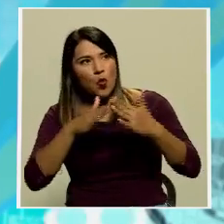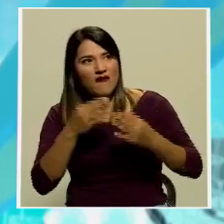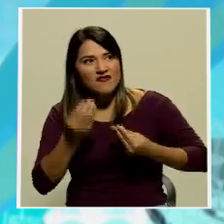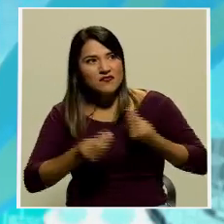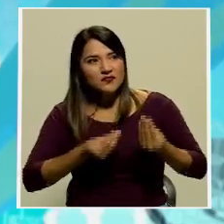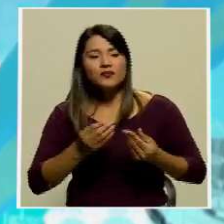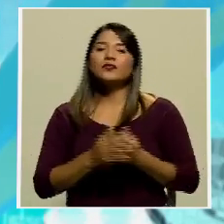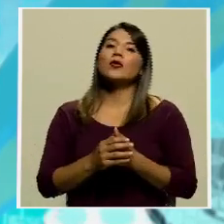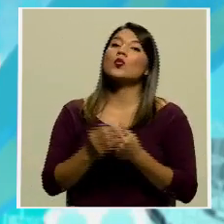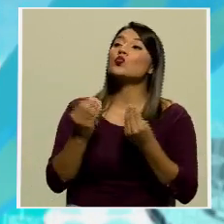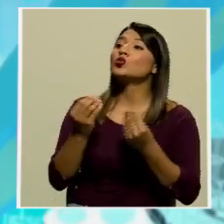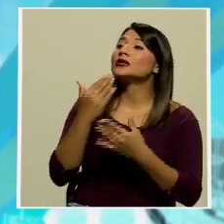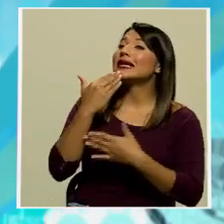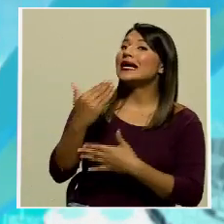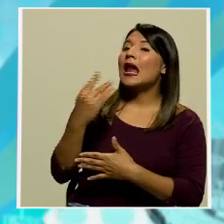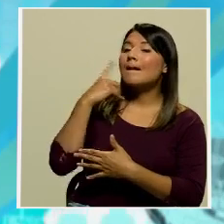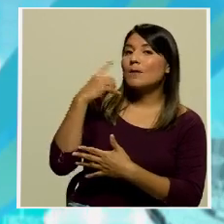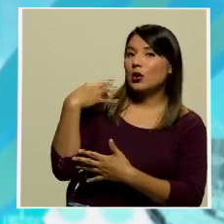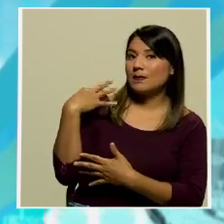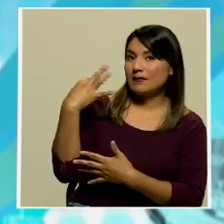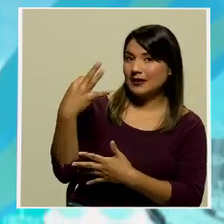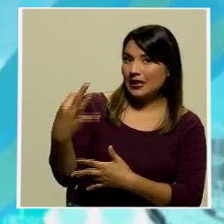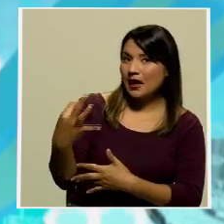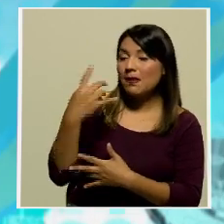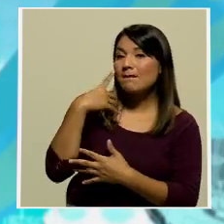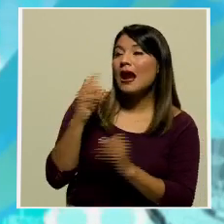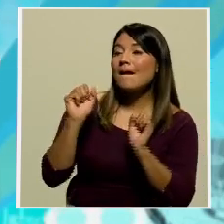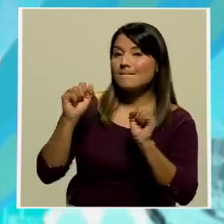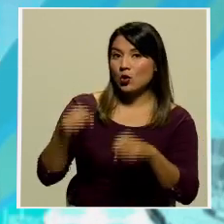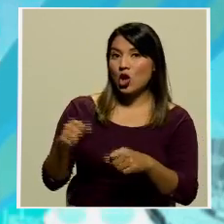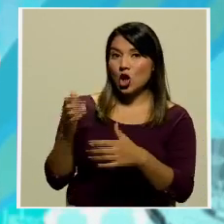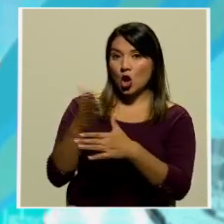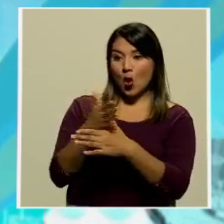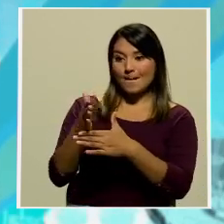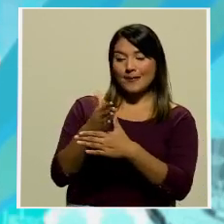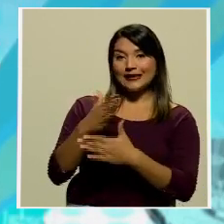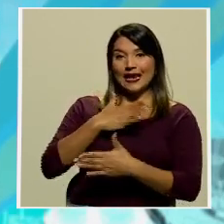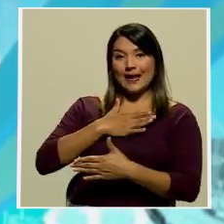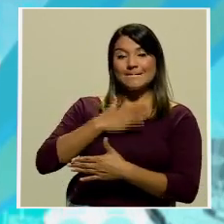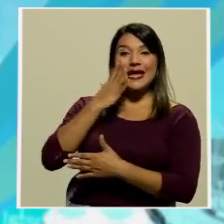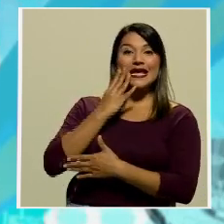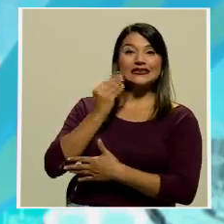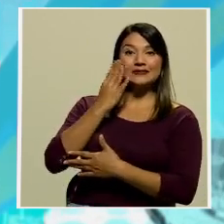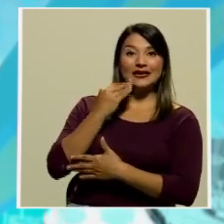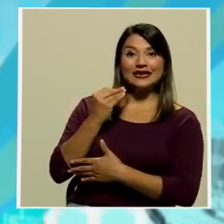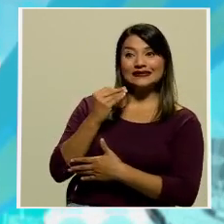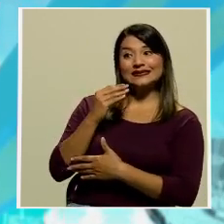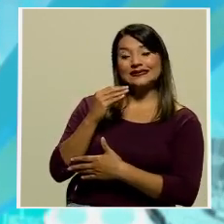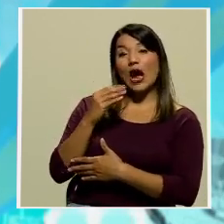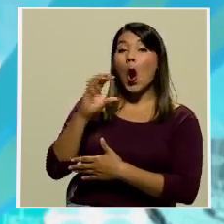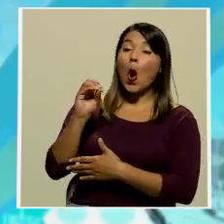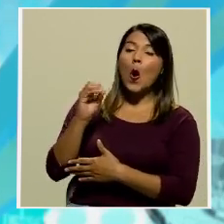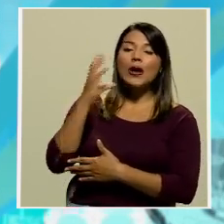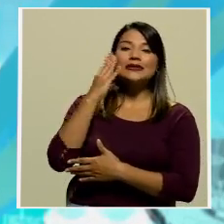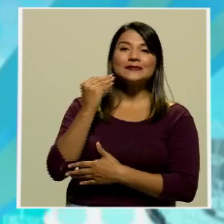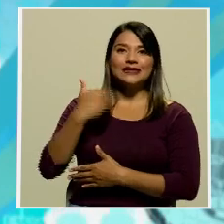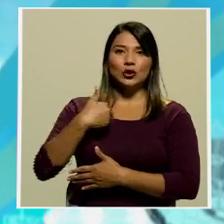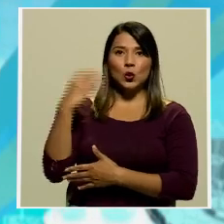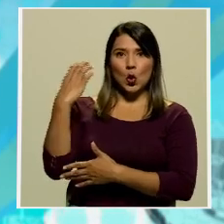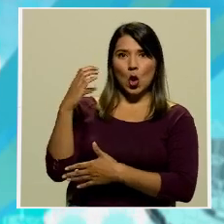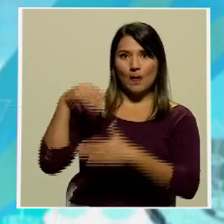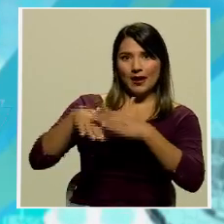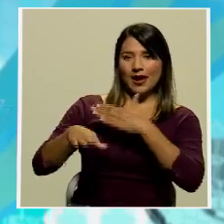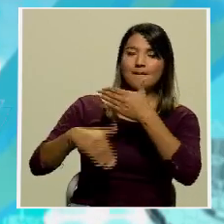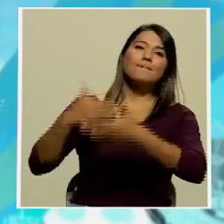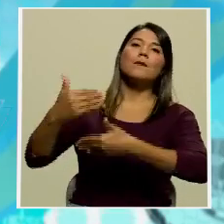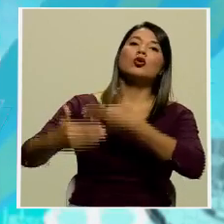Ernesto, muchas gracias por la invitación y para poder compartir pues, la experiencia colombiana en este proceso. Los recursos, yo